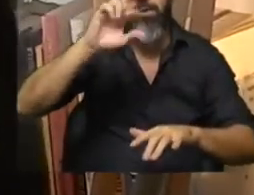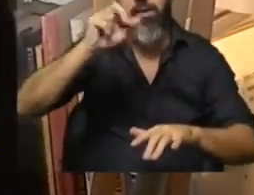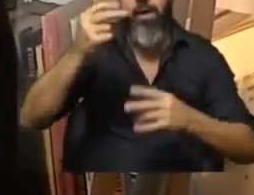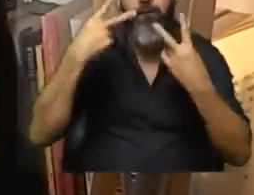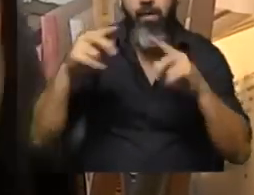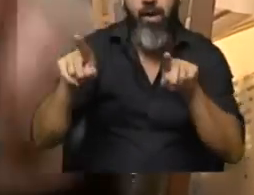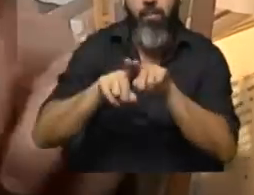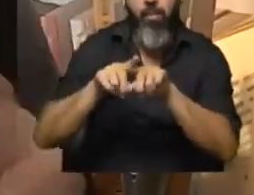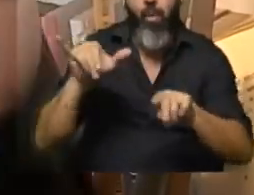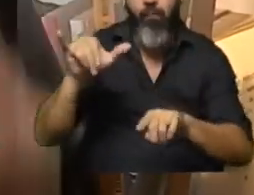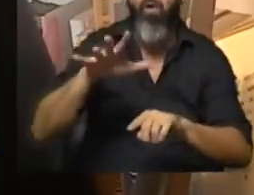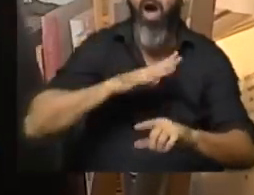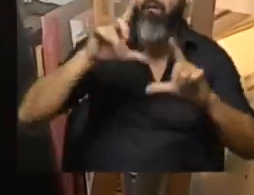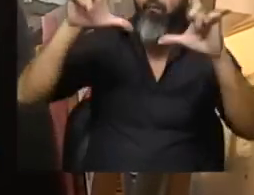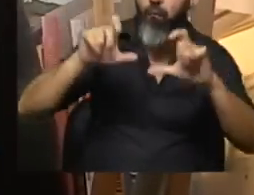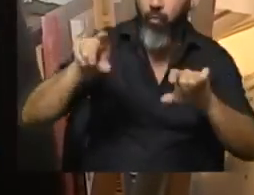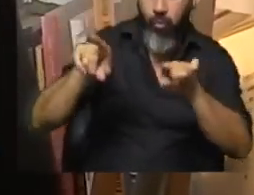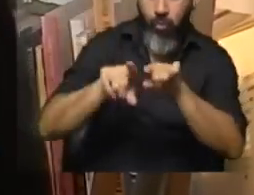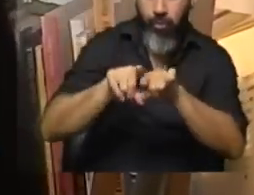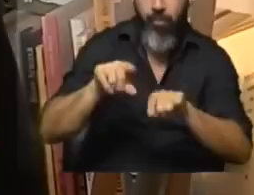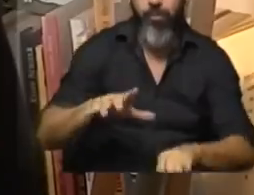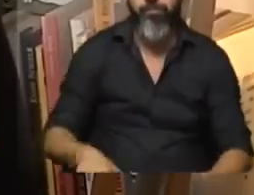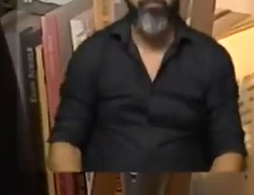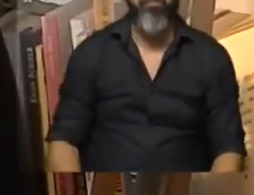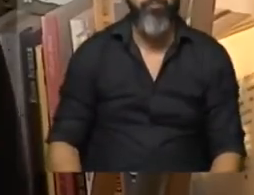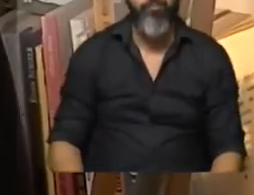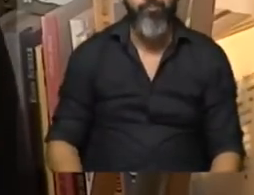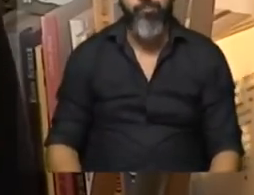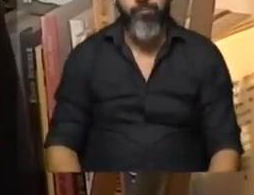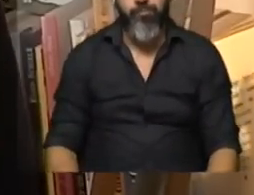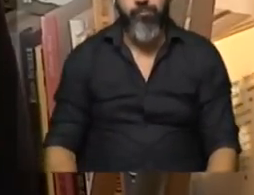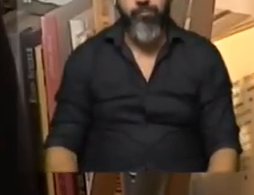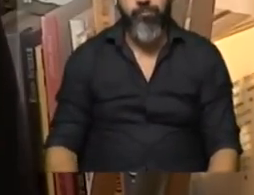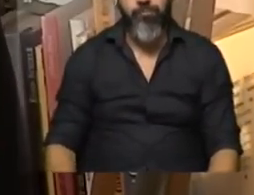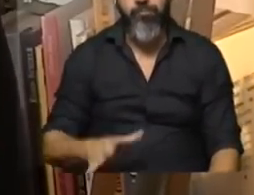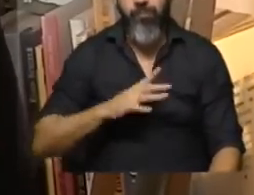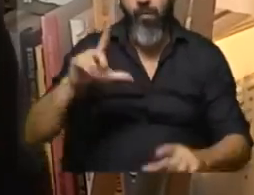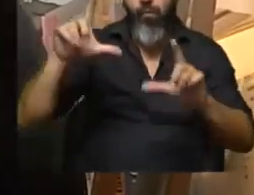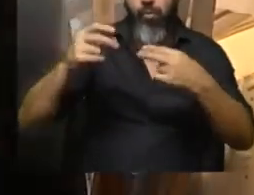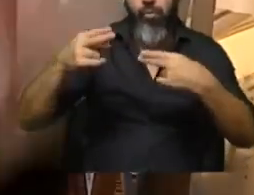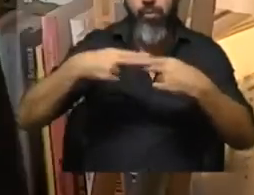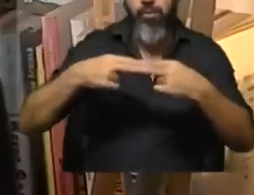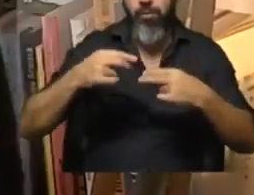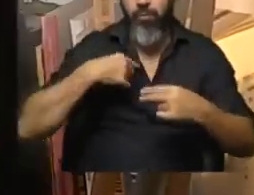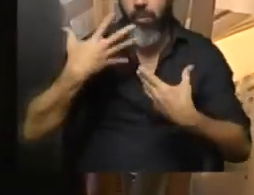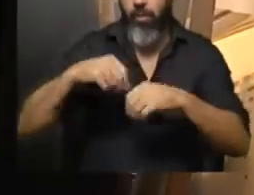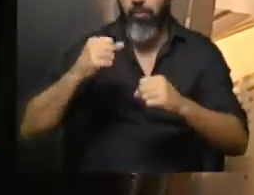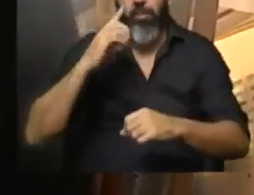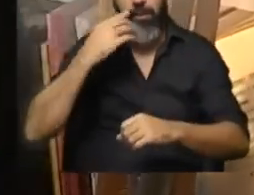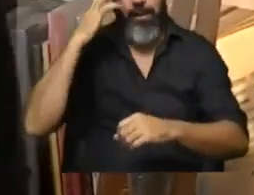Santa Fe en este avión porque hasta hay una foto de macera bajándose el aviones está en internet encontré eso en un momento no podía creer la cabeza me explotaba